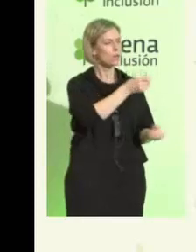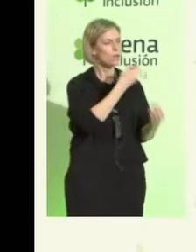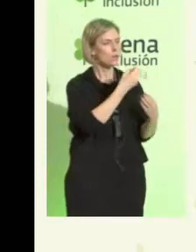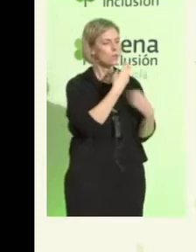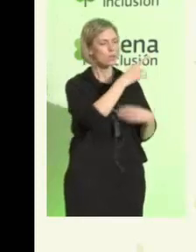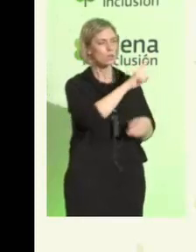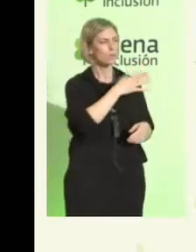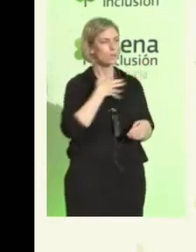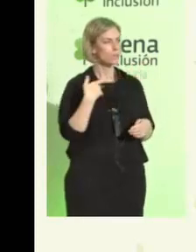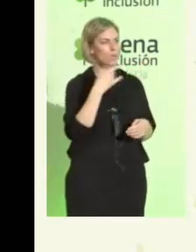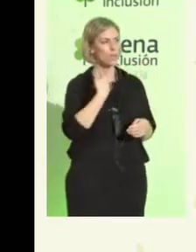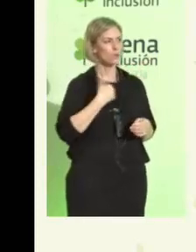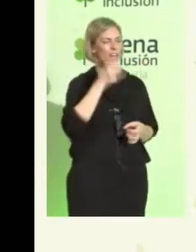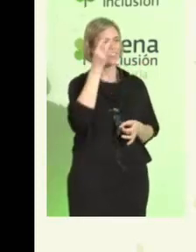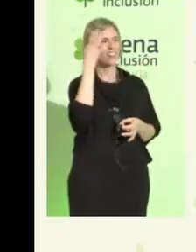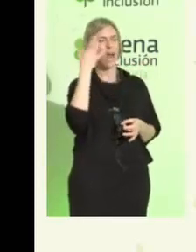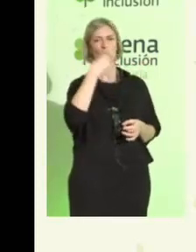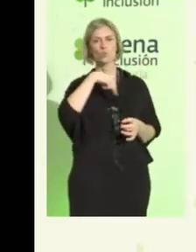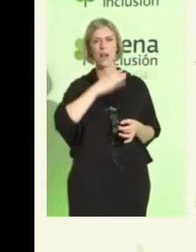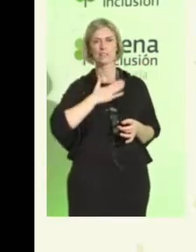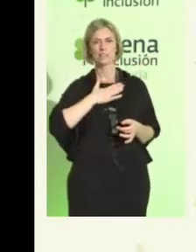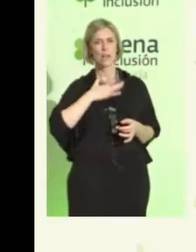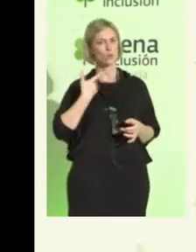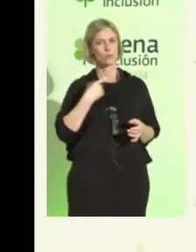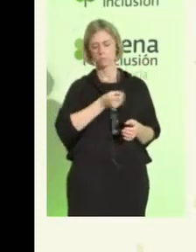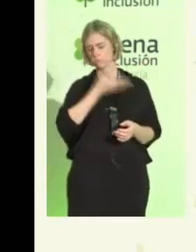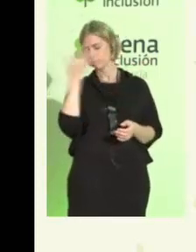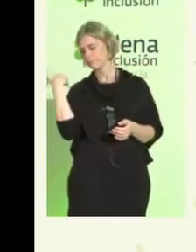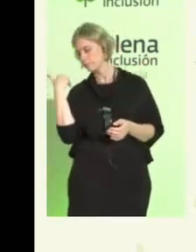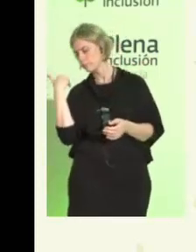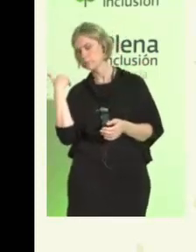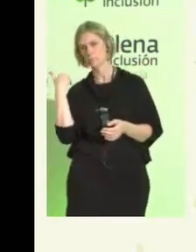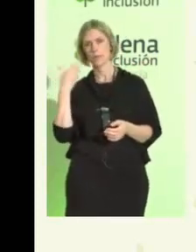de nuestra idea. Madame no sabía lo que quería.